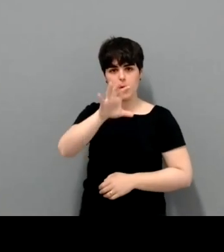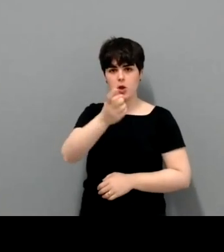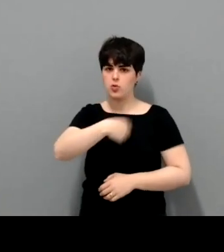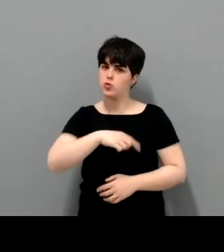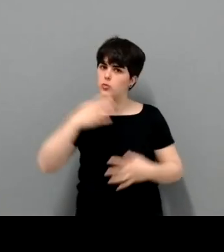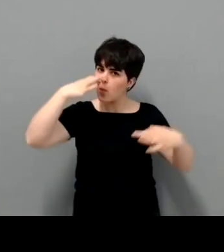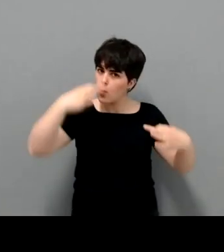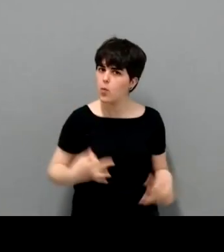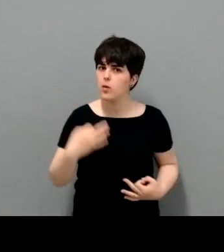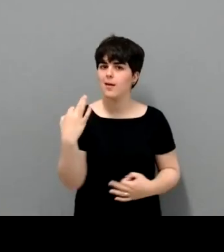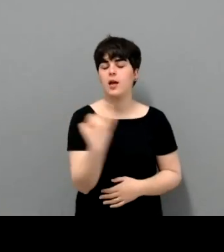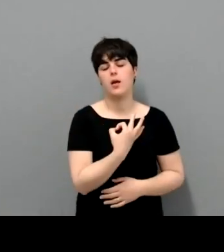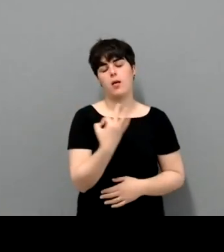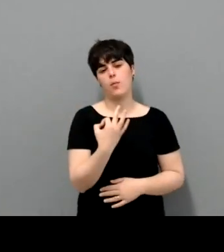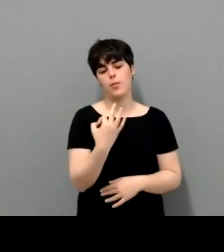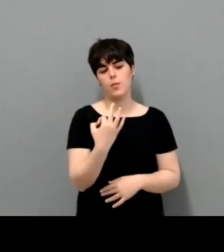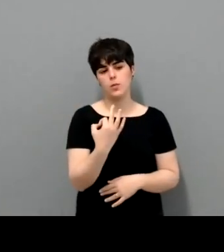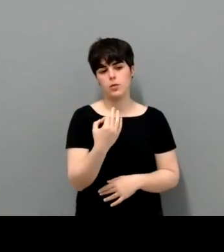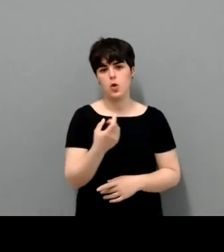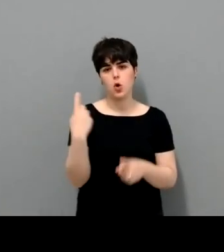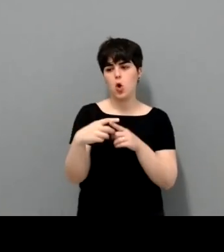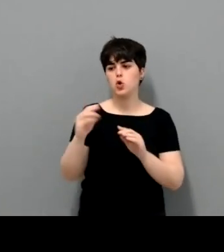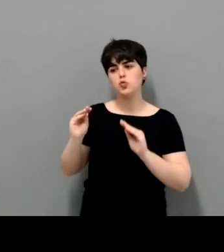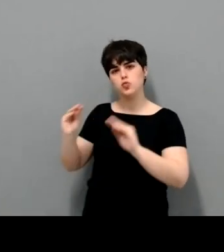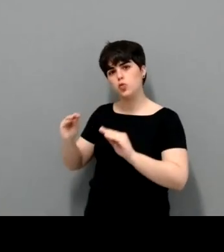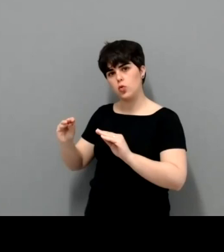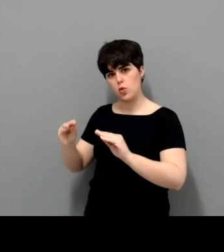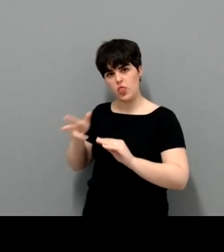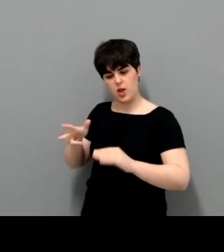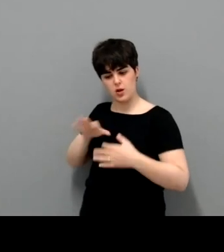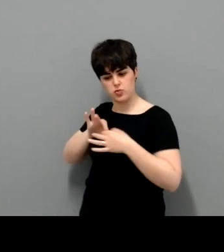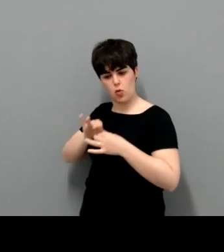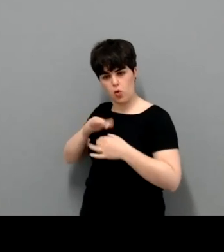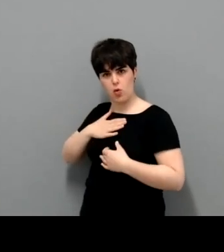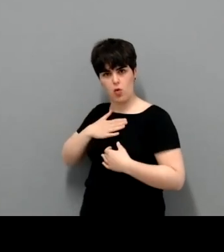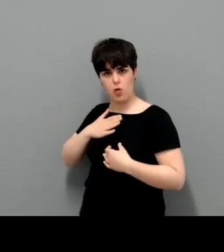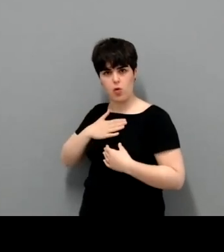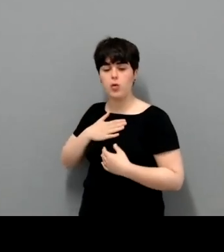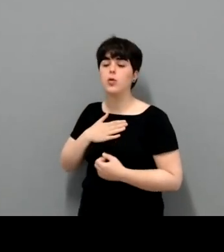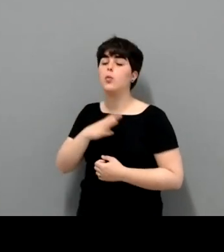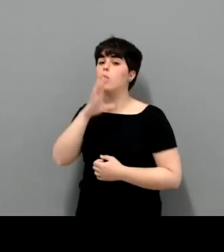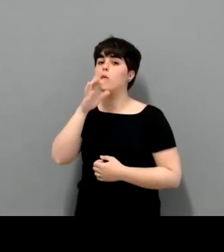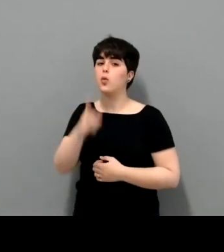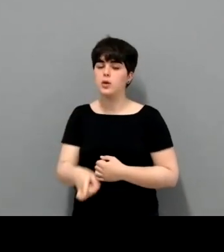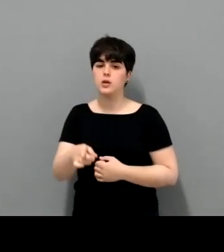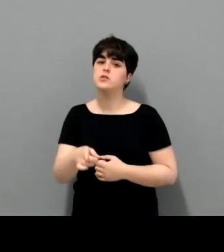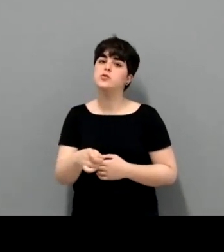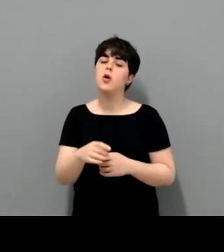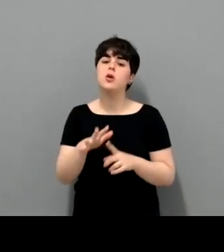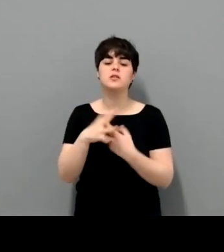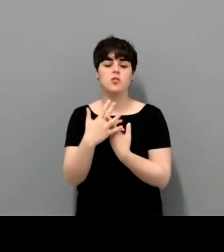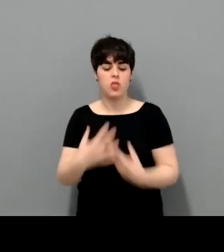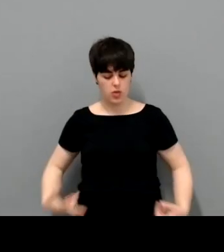serio lo que es vuestro por derecho propio. Por eso se prohibieron las